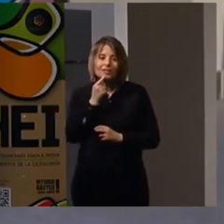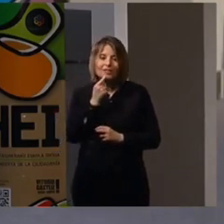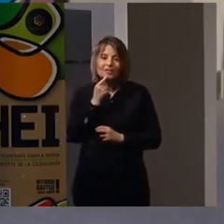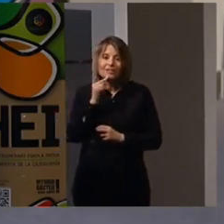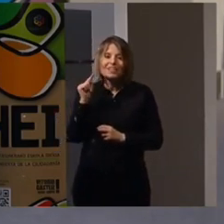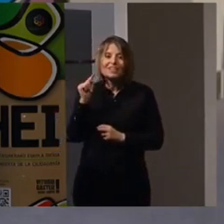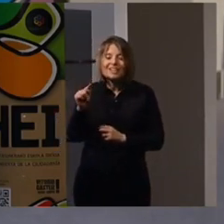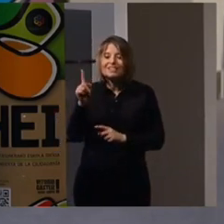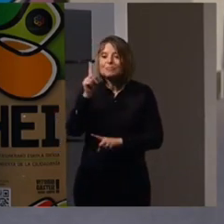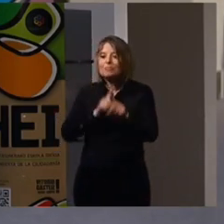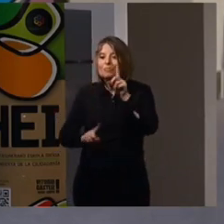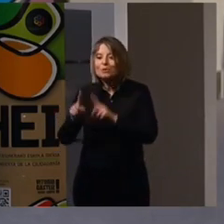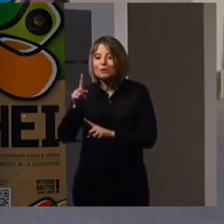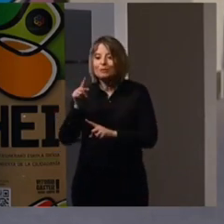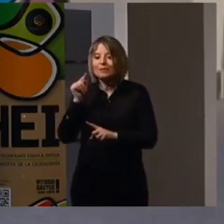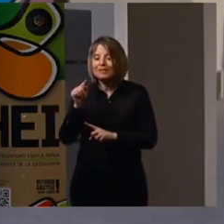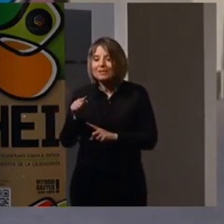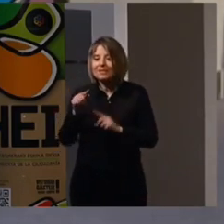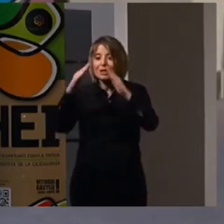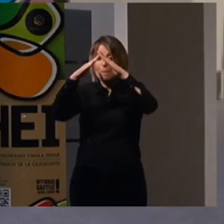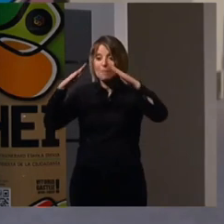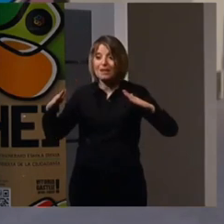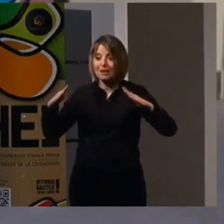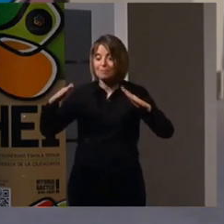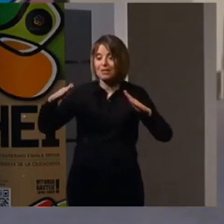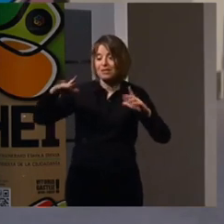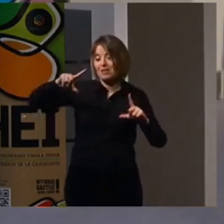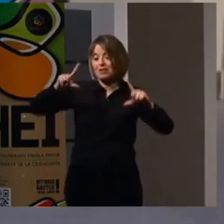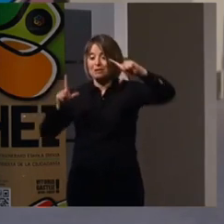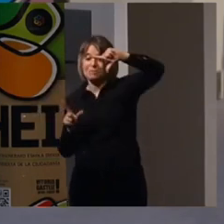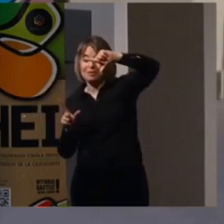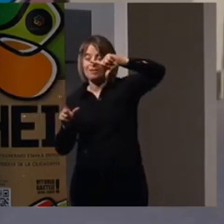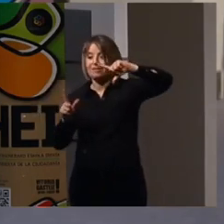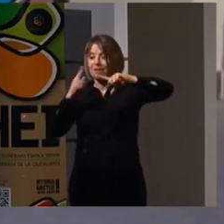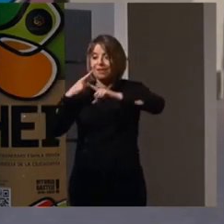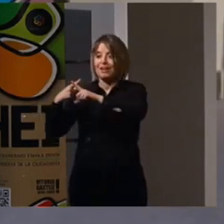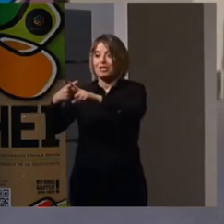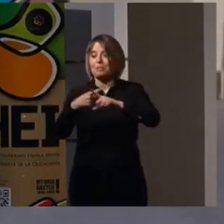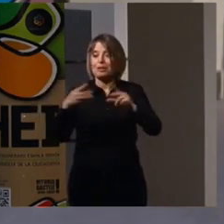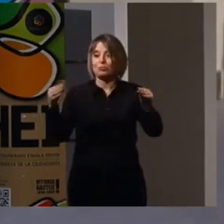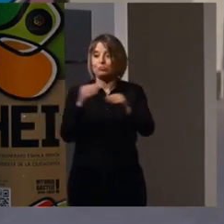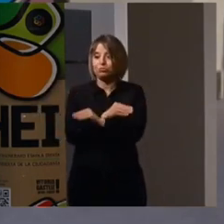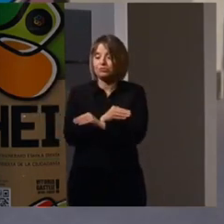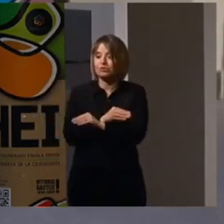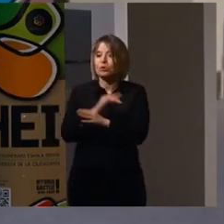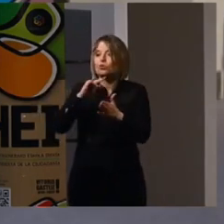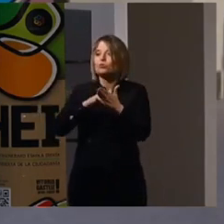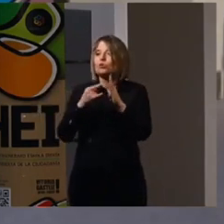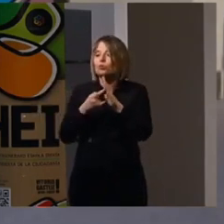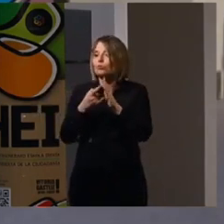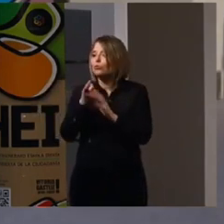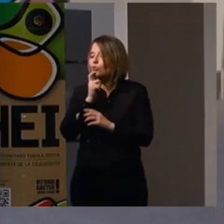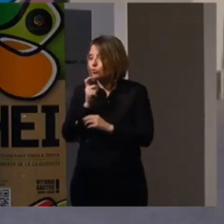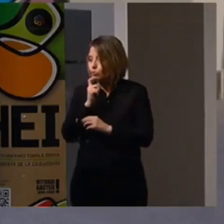de ese problema con esa pirámide invertida y con ese reparto absolutamente desigual, creo que solo se puede solucionar